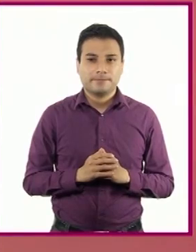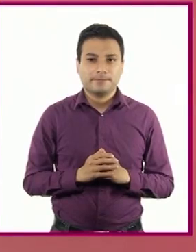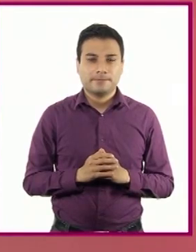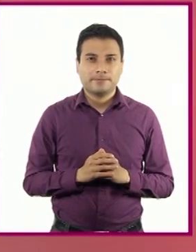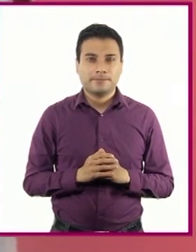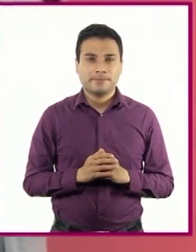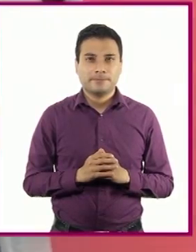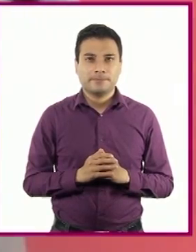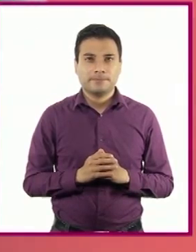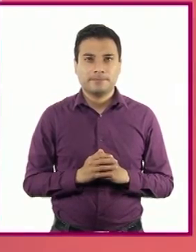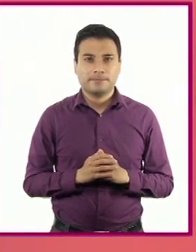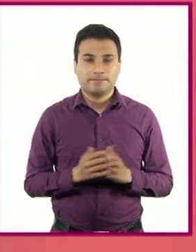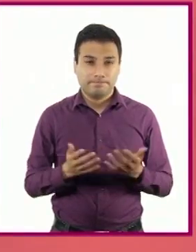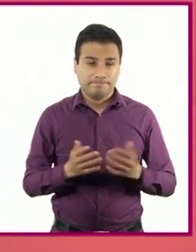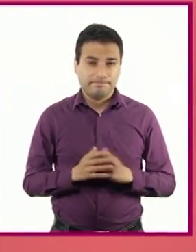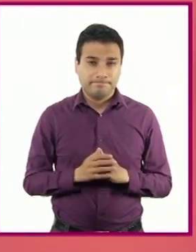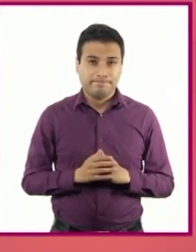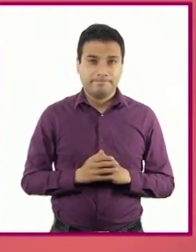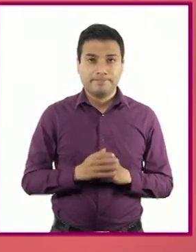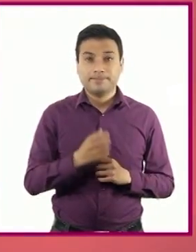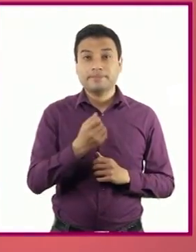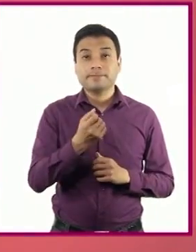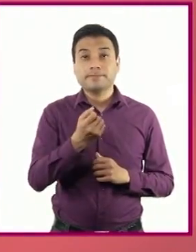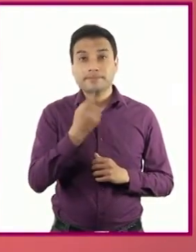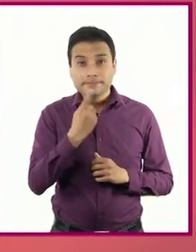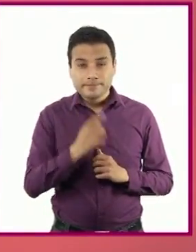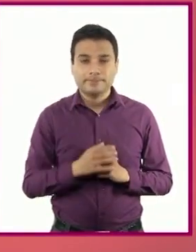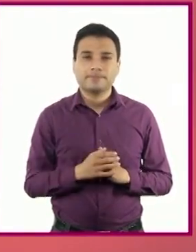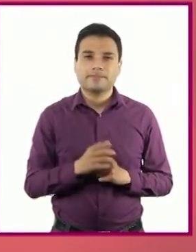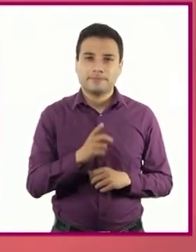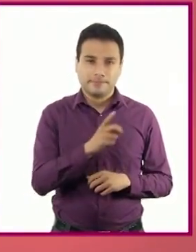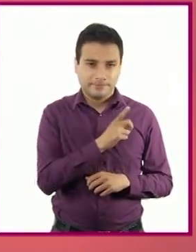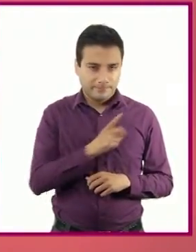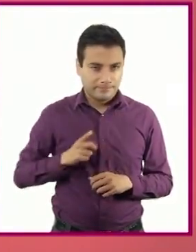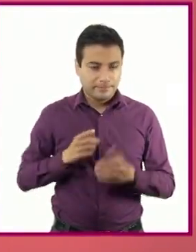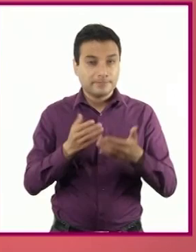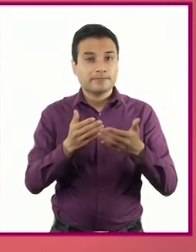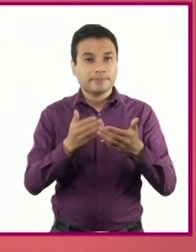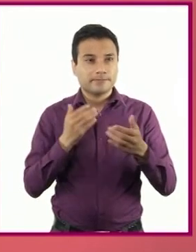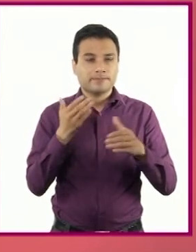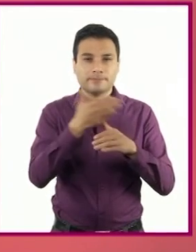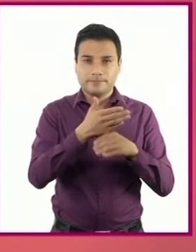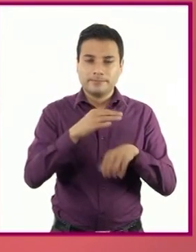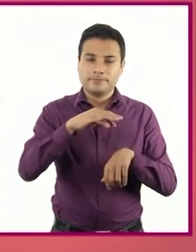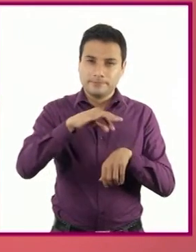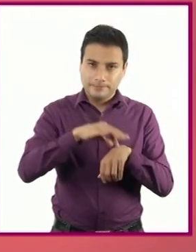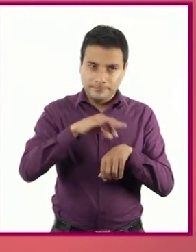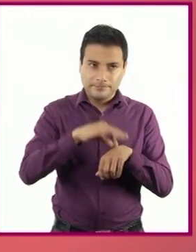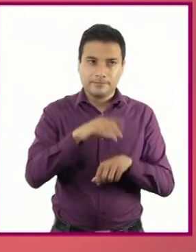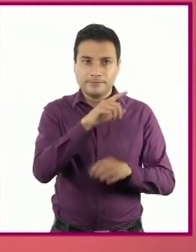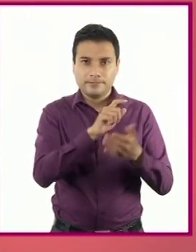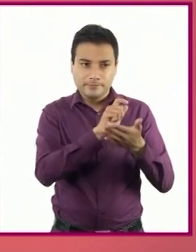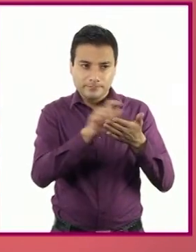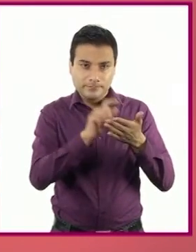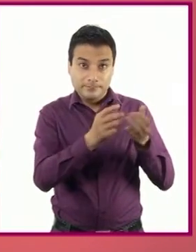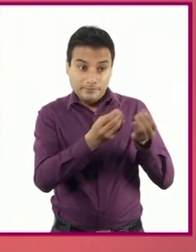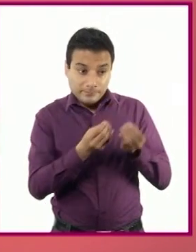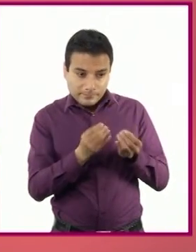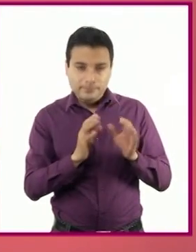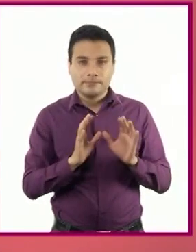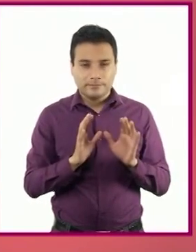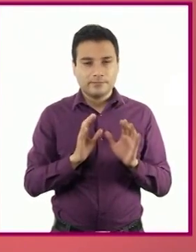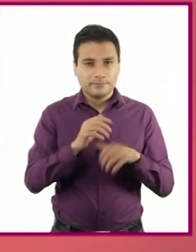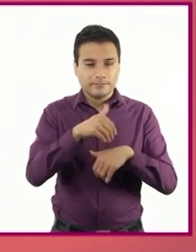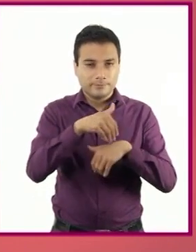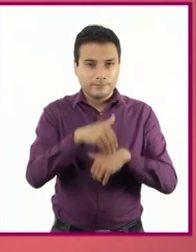medicamentos básicos, como todos los fármacos, se deben tomar con prescripción médica. Esto se debe a que el médico debe considerar